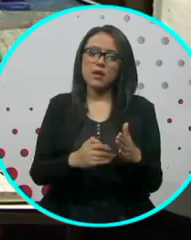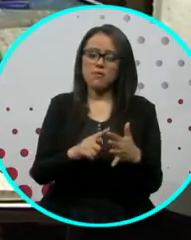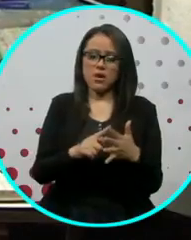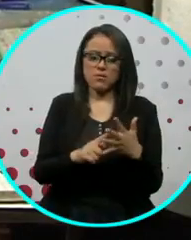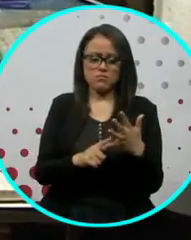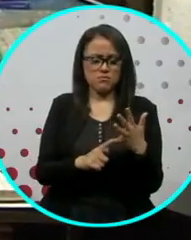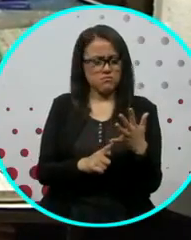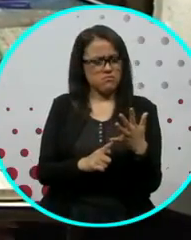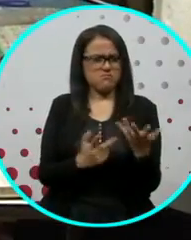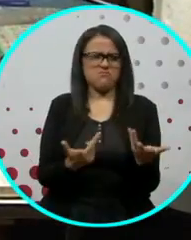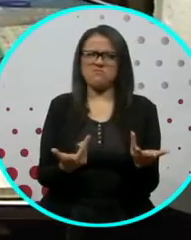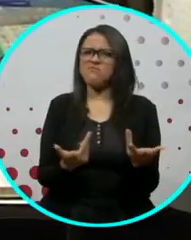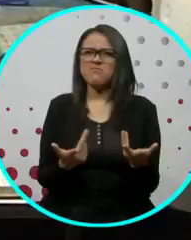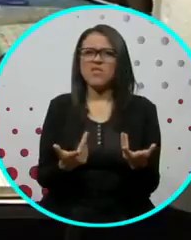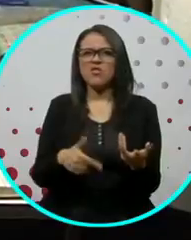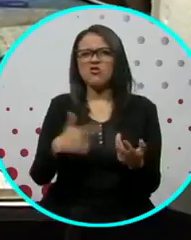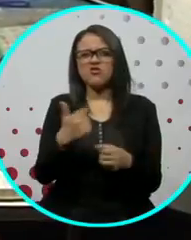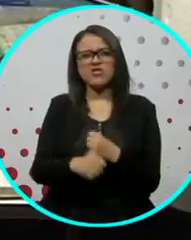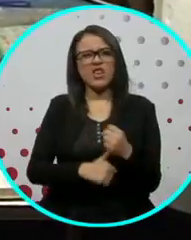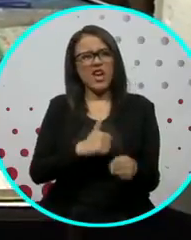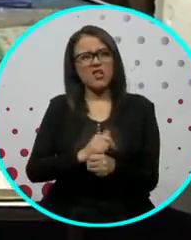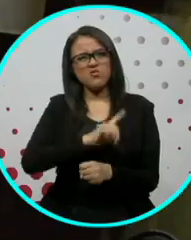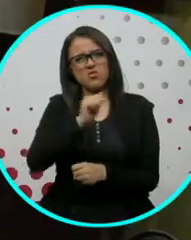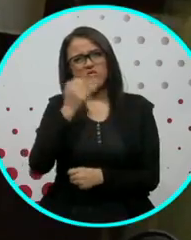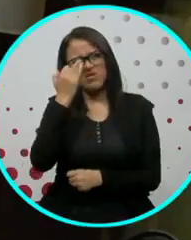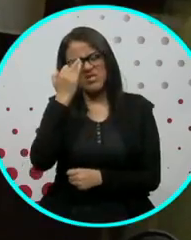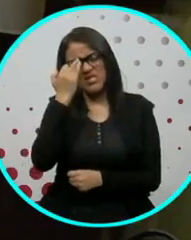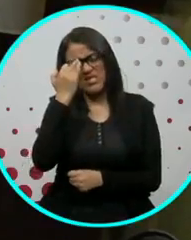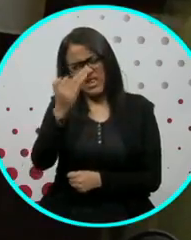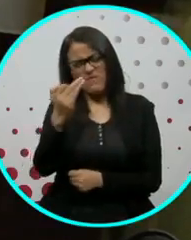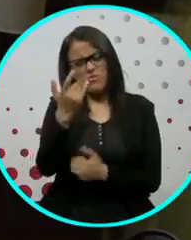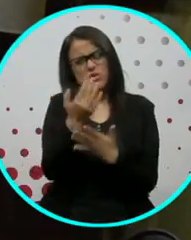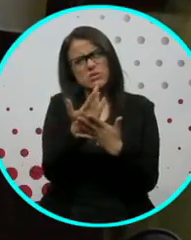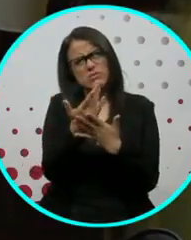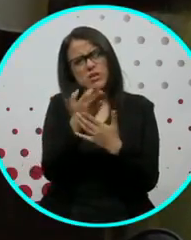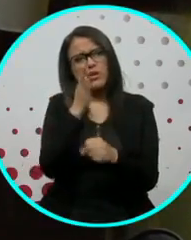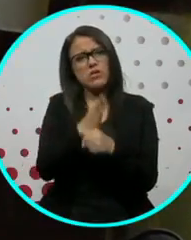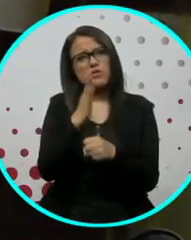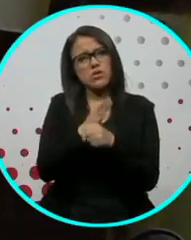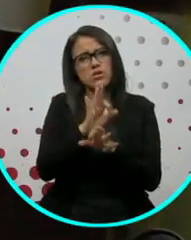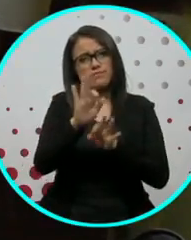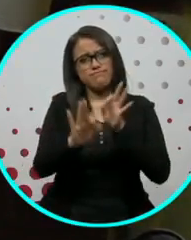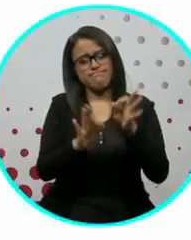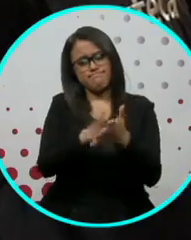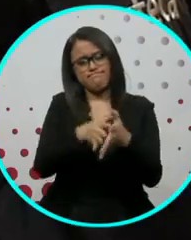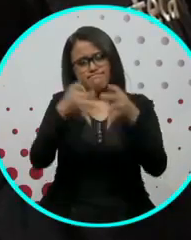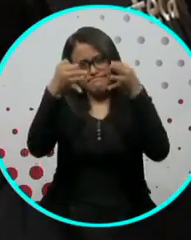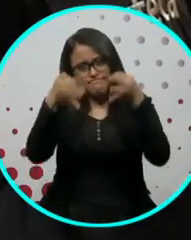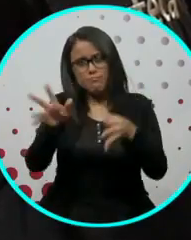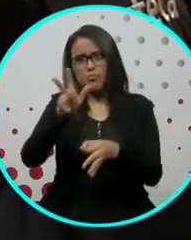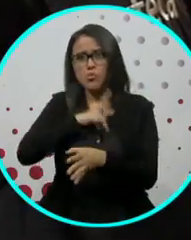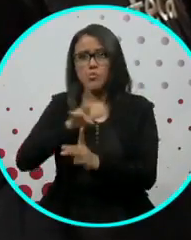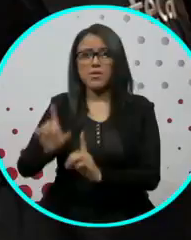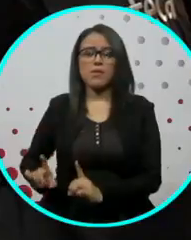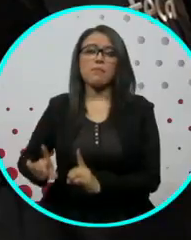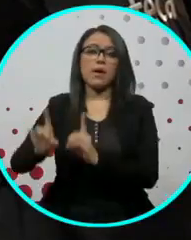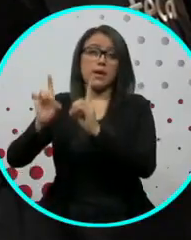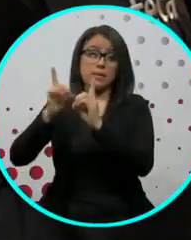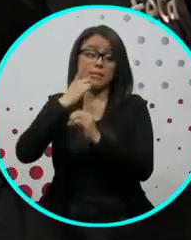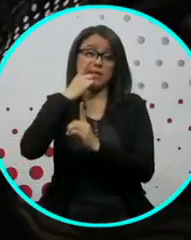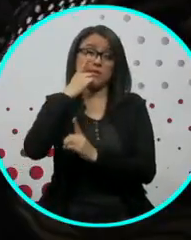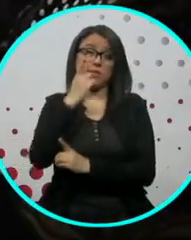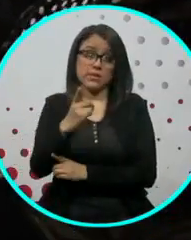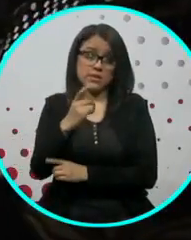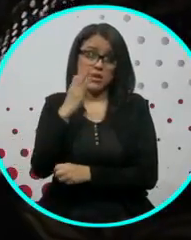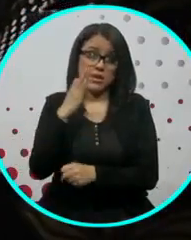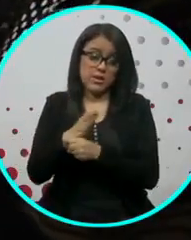conceptos. Cuenta que 12 años más tarde continúa la espera de obtener las escrituras de su departamento. Explica además